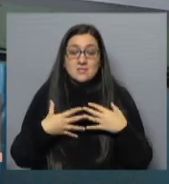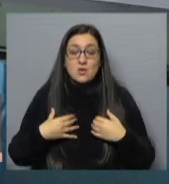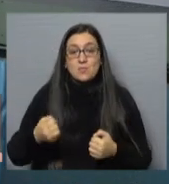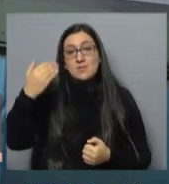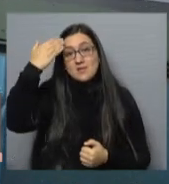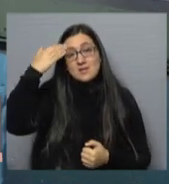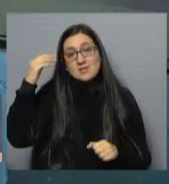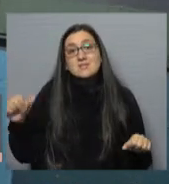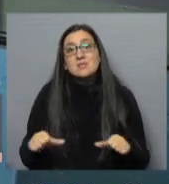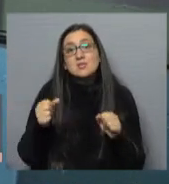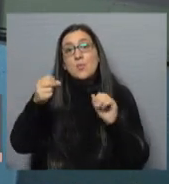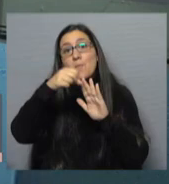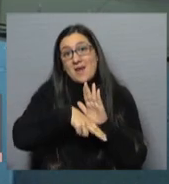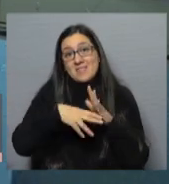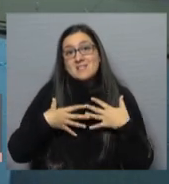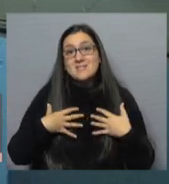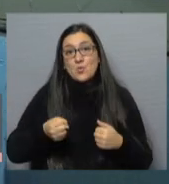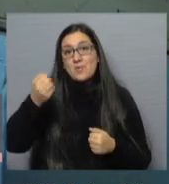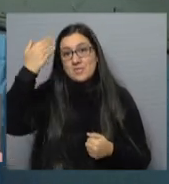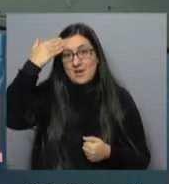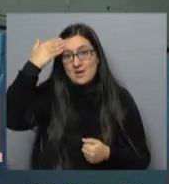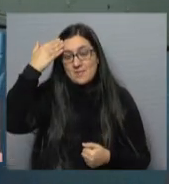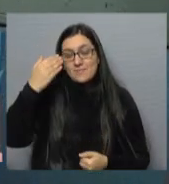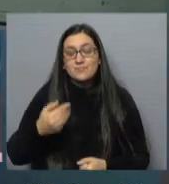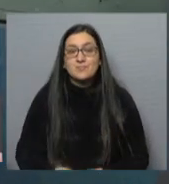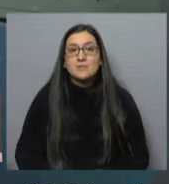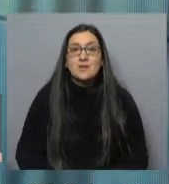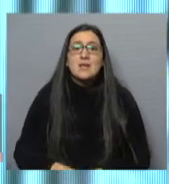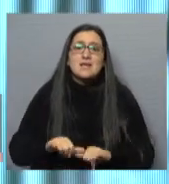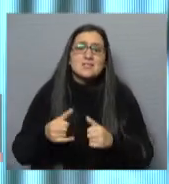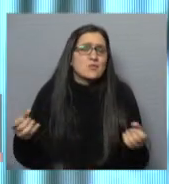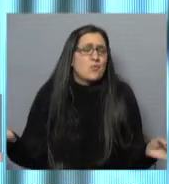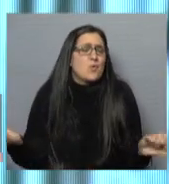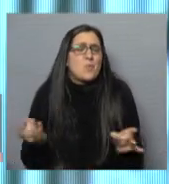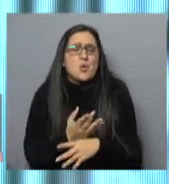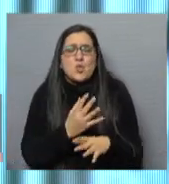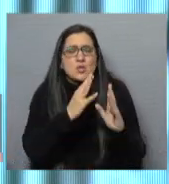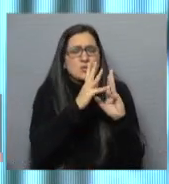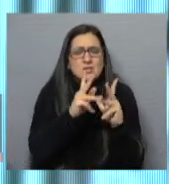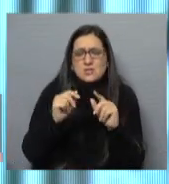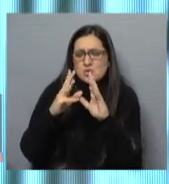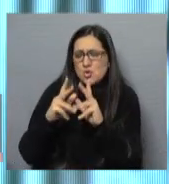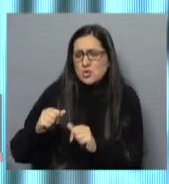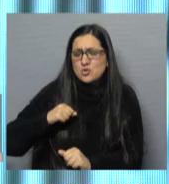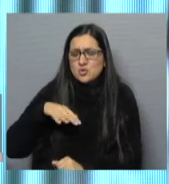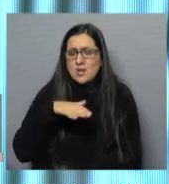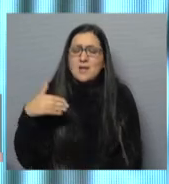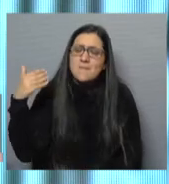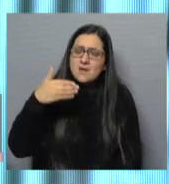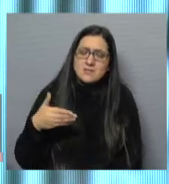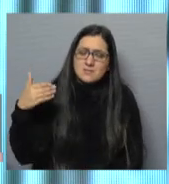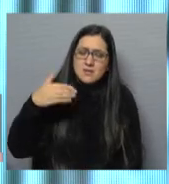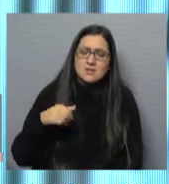hizo un plan de salud mental. Es decir, la mesa estaba servida, las organizaciones sociales que participamos,